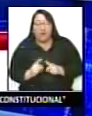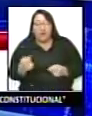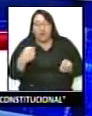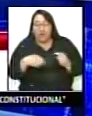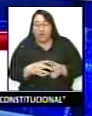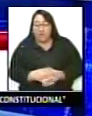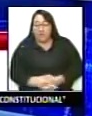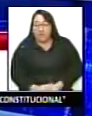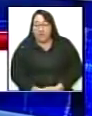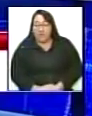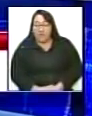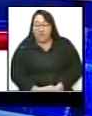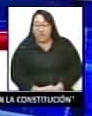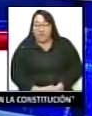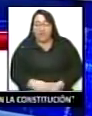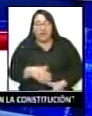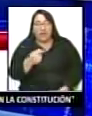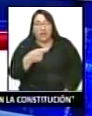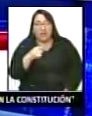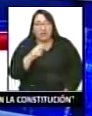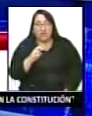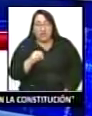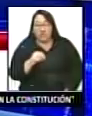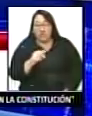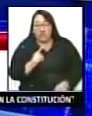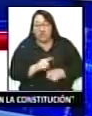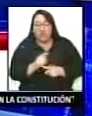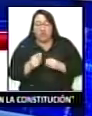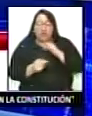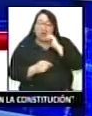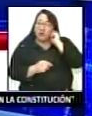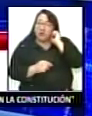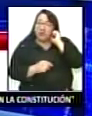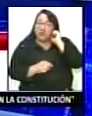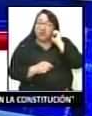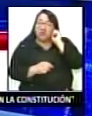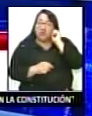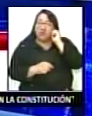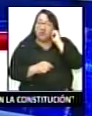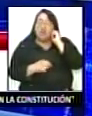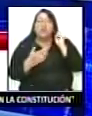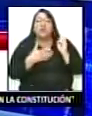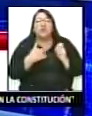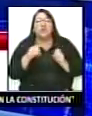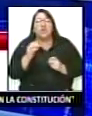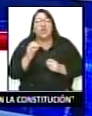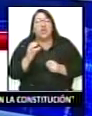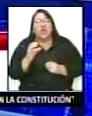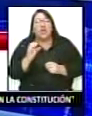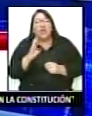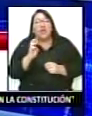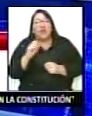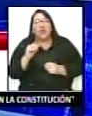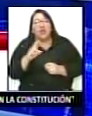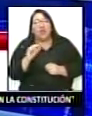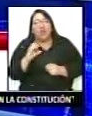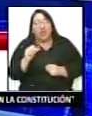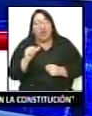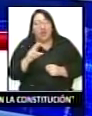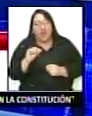presentes, como en el caso de Gastón Acudio. Además ha estado el presidente de la Sociedad Peruana de Gastronomía, Bernardo Roca